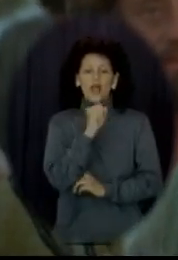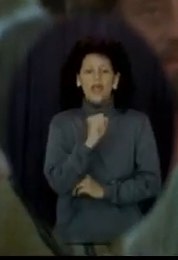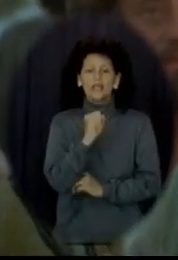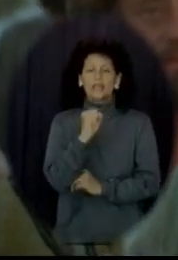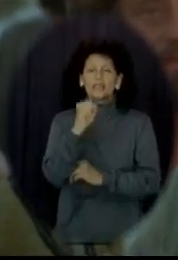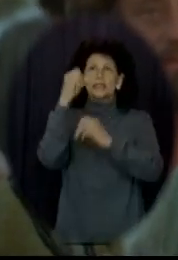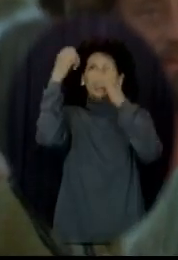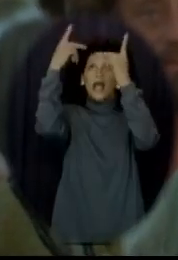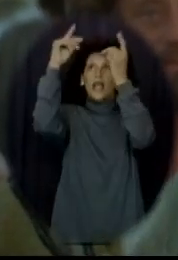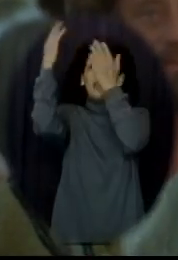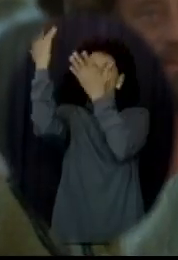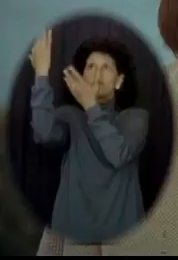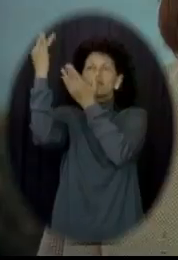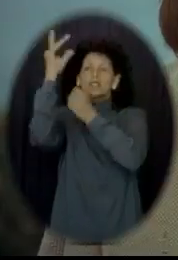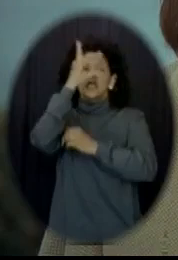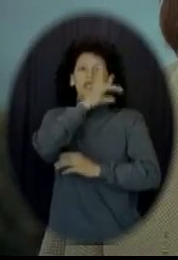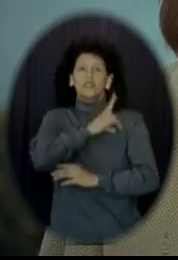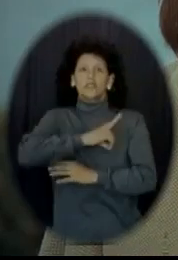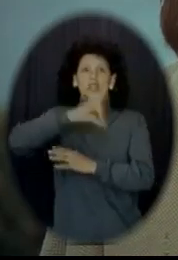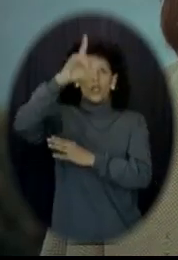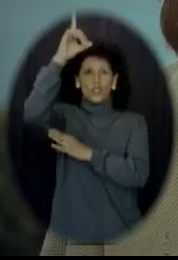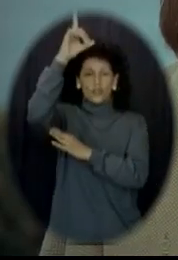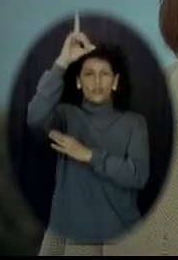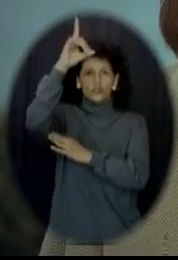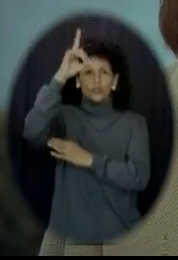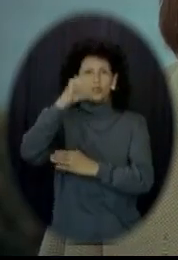Tú eres el Mesías.